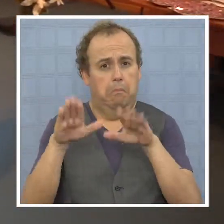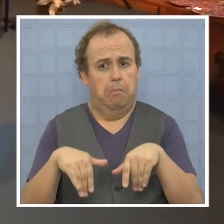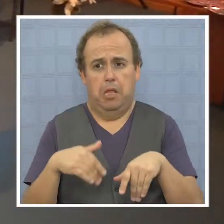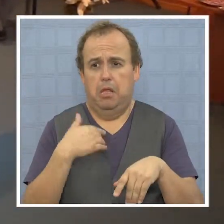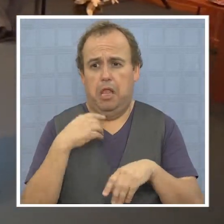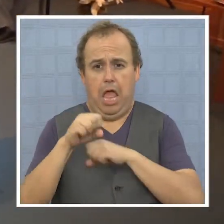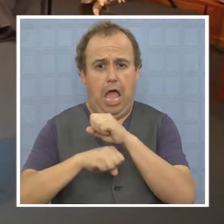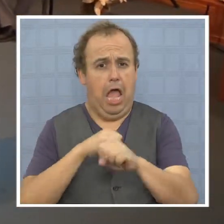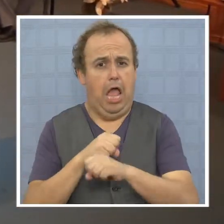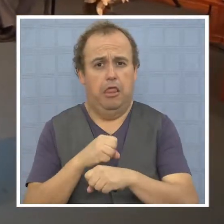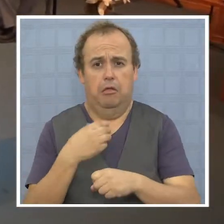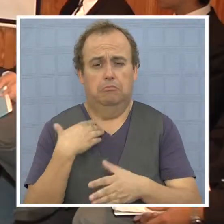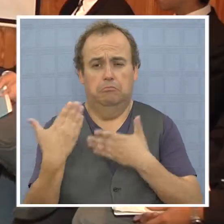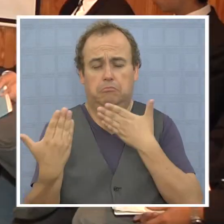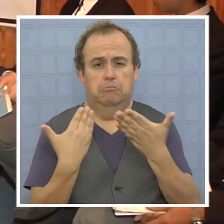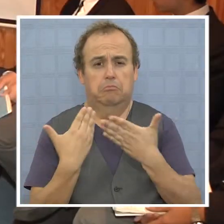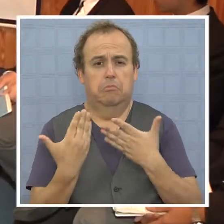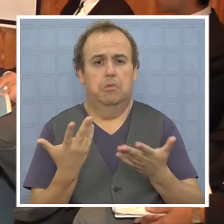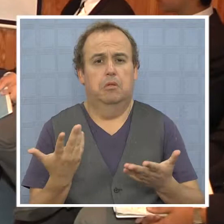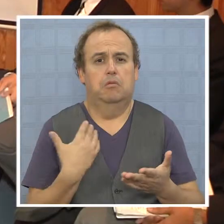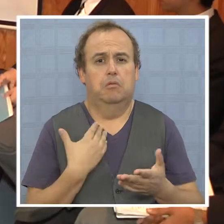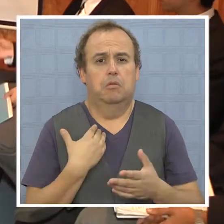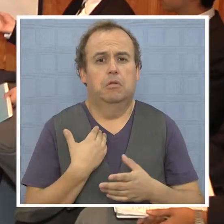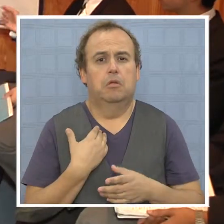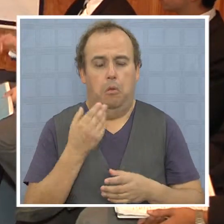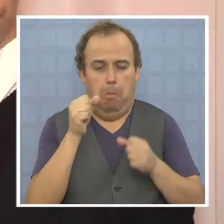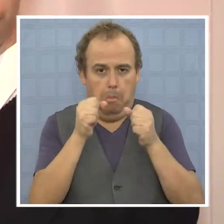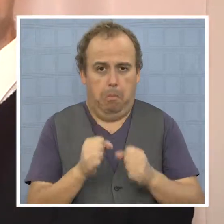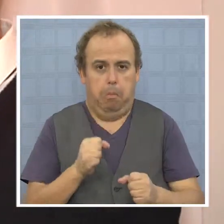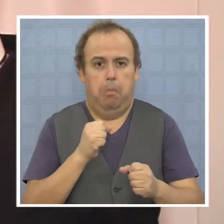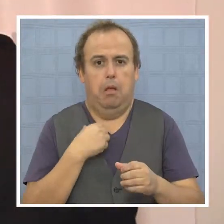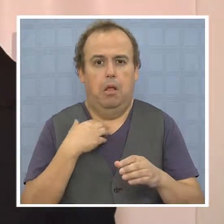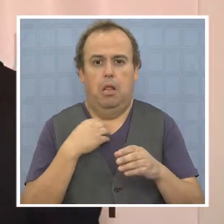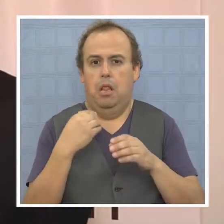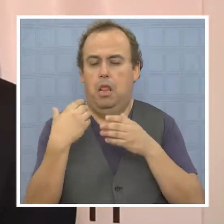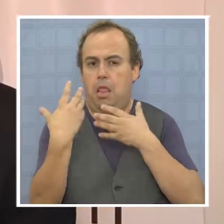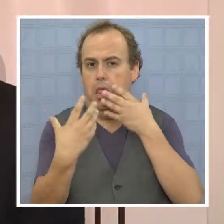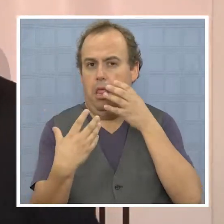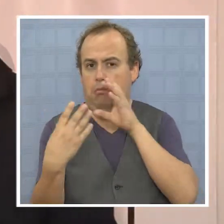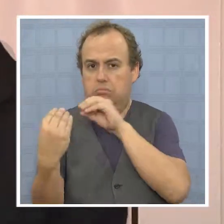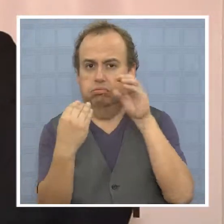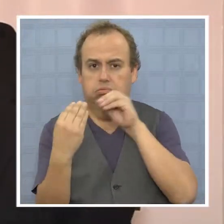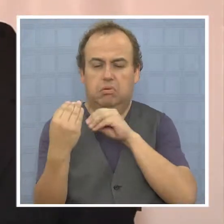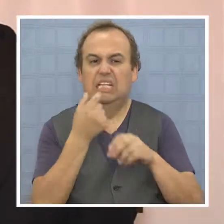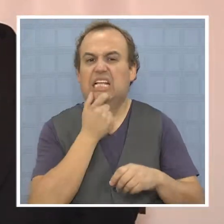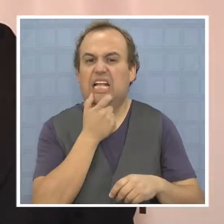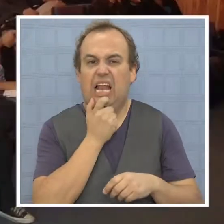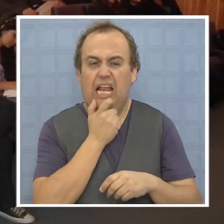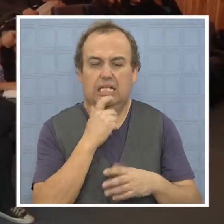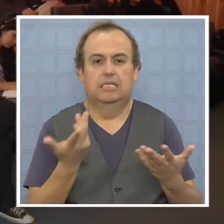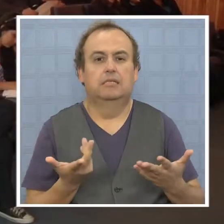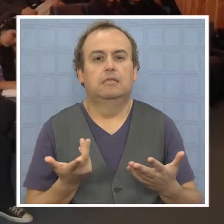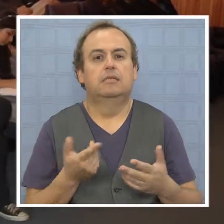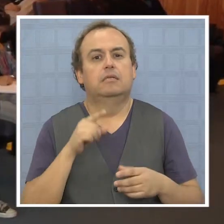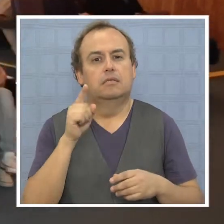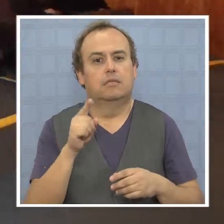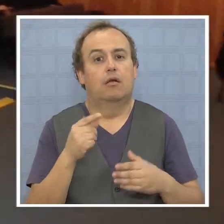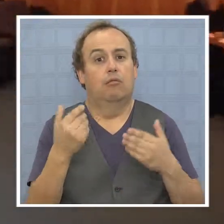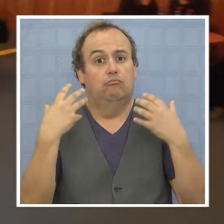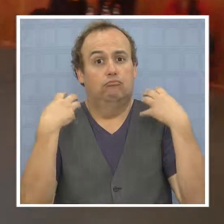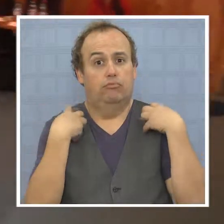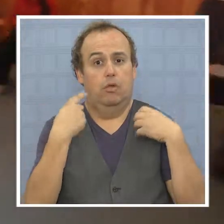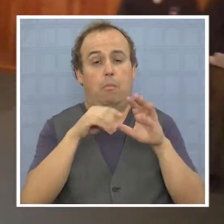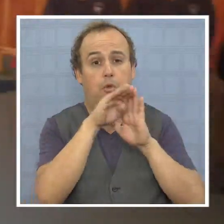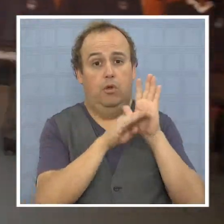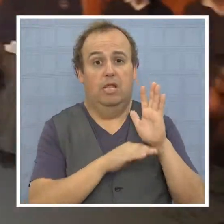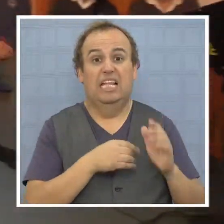misma edad que yo, personas con las que podía tener el mismo nivel de lenguaje. En la oportunidad, la encargada del programa regional